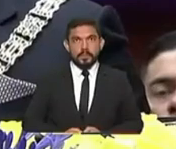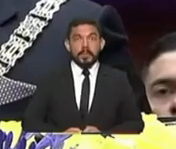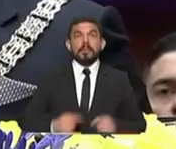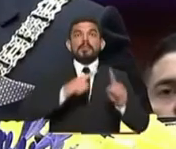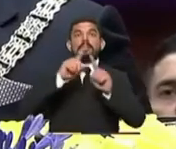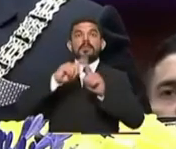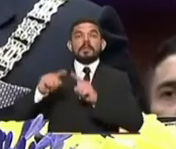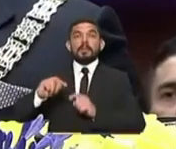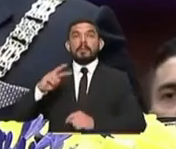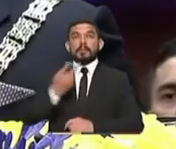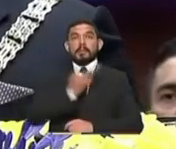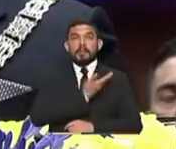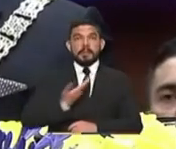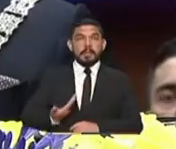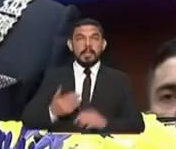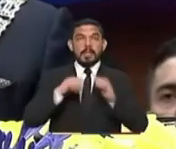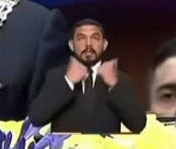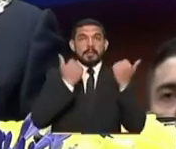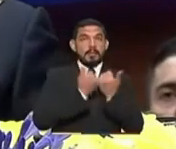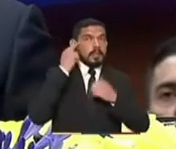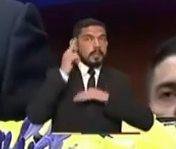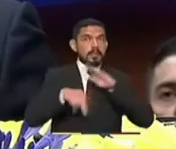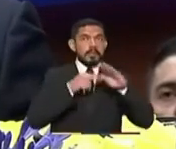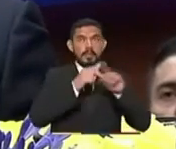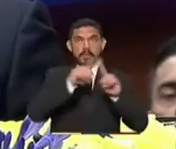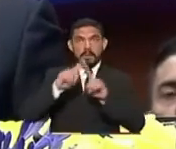señora y señor vicepresidentes de la Asamblea Nacional,